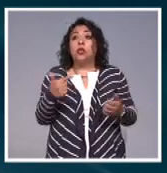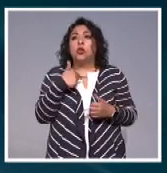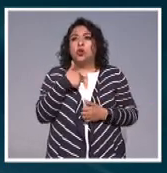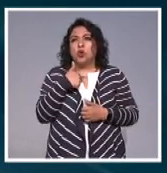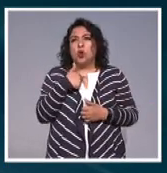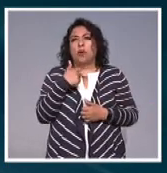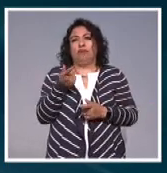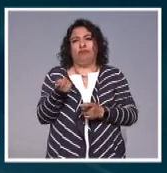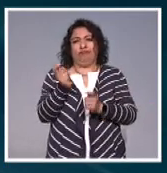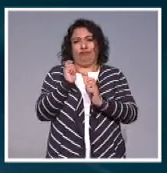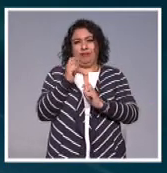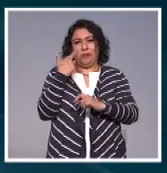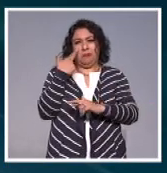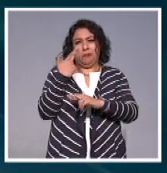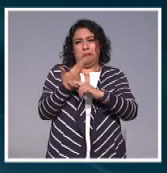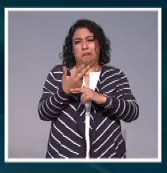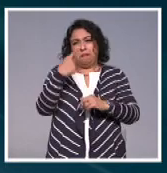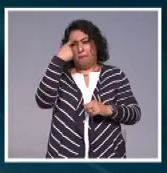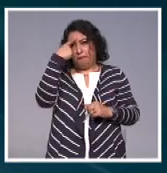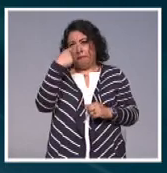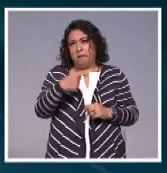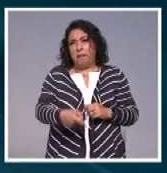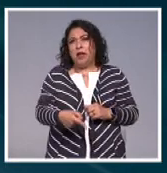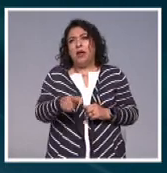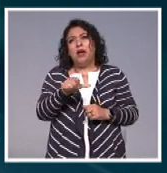tengo una comisión para